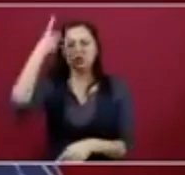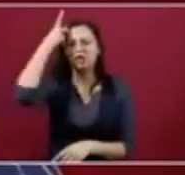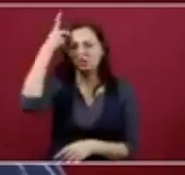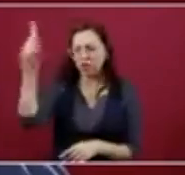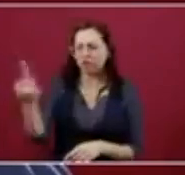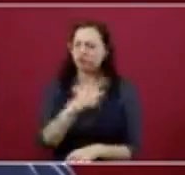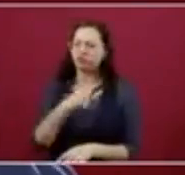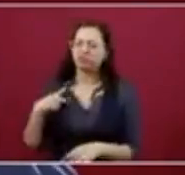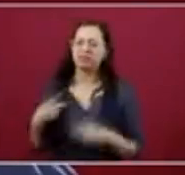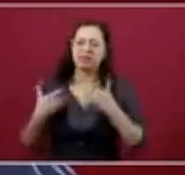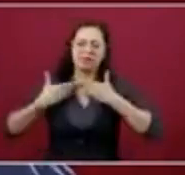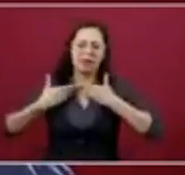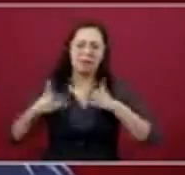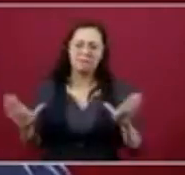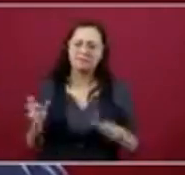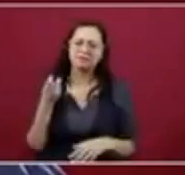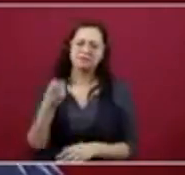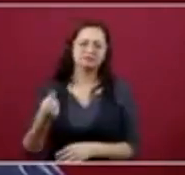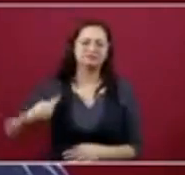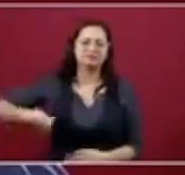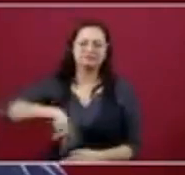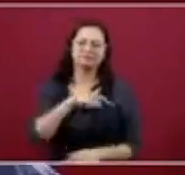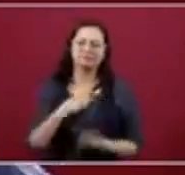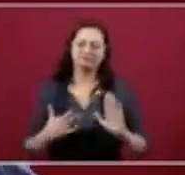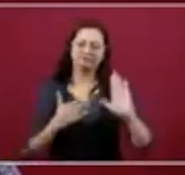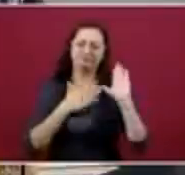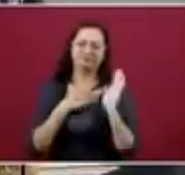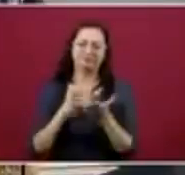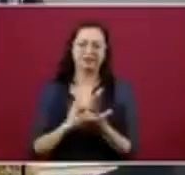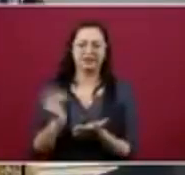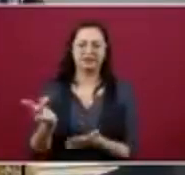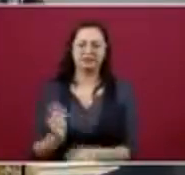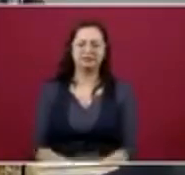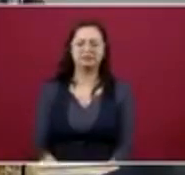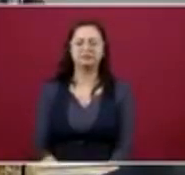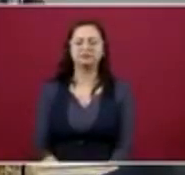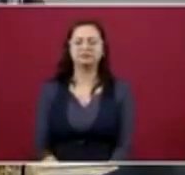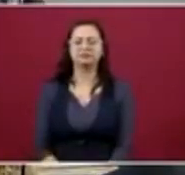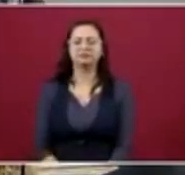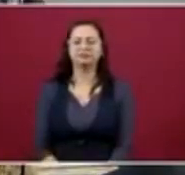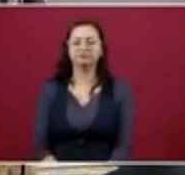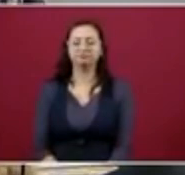abrirla, y en eso estamos comprometidos. Gracias.